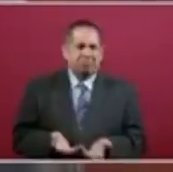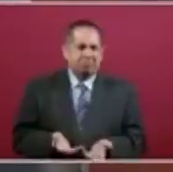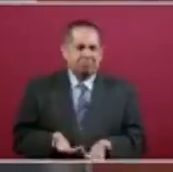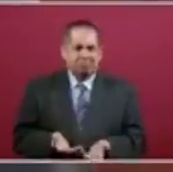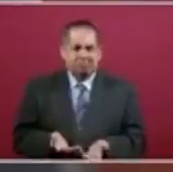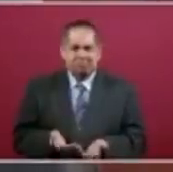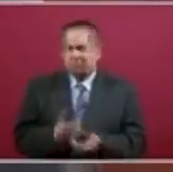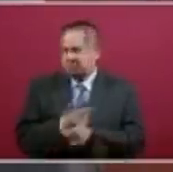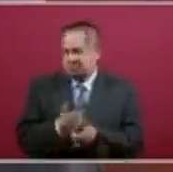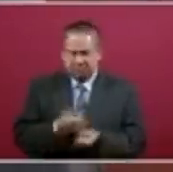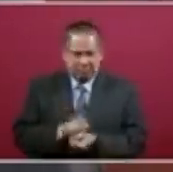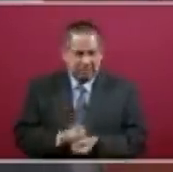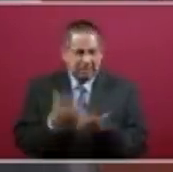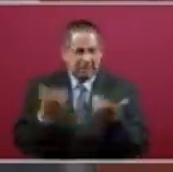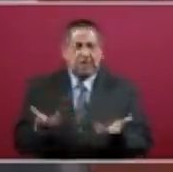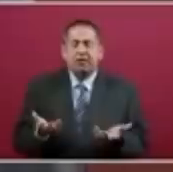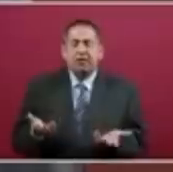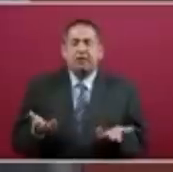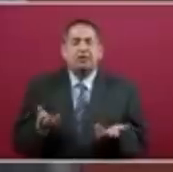plenas.